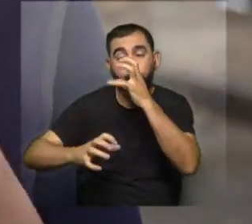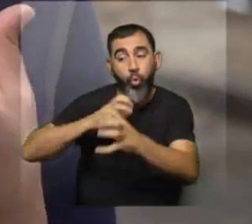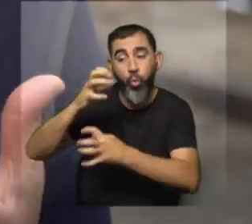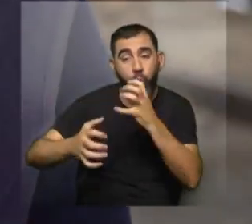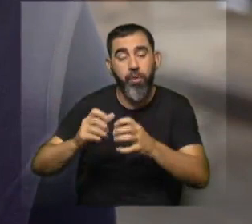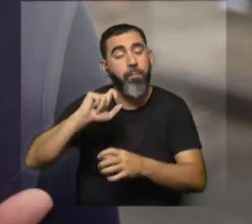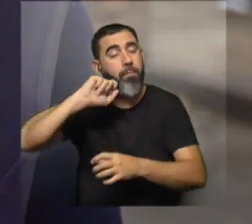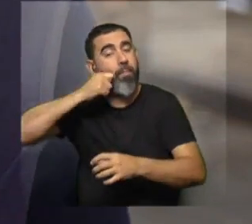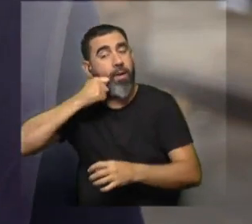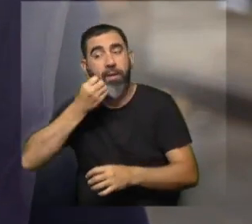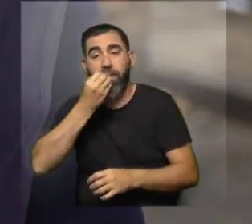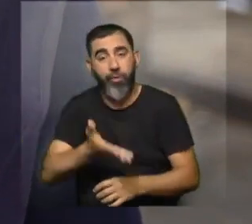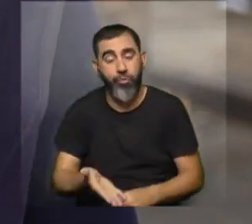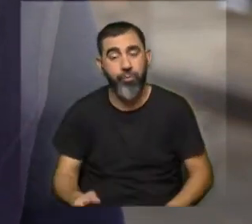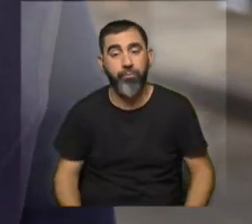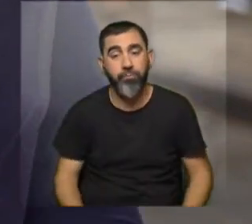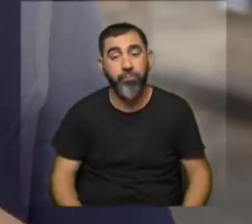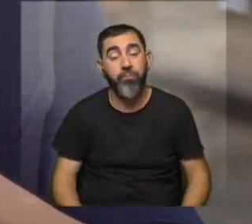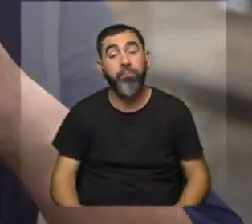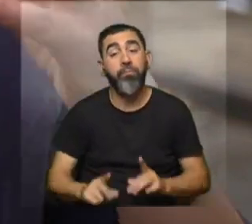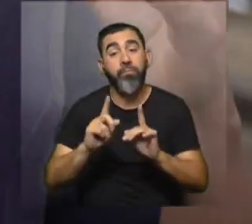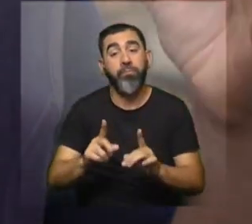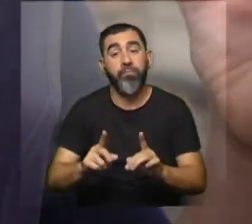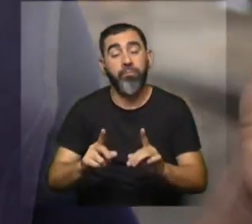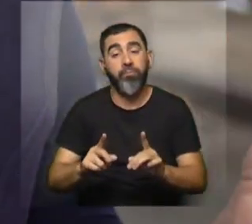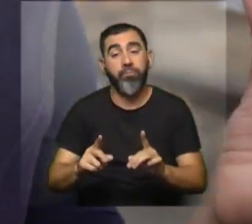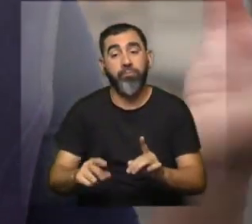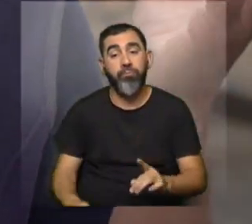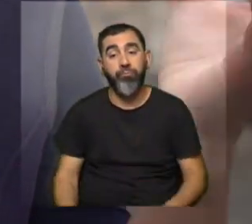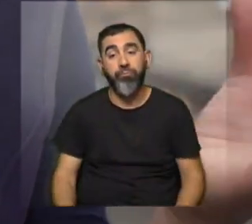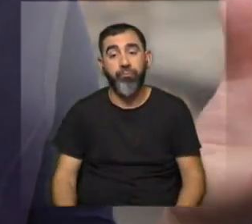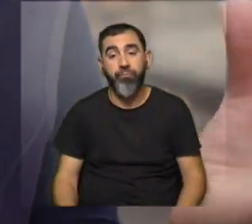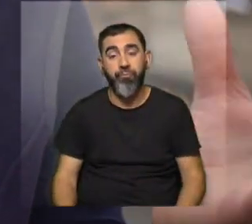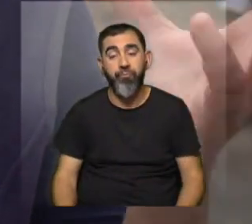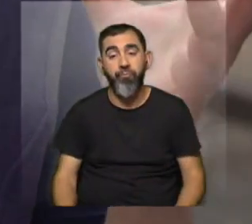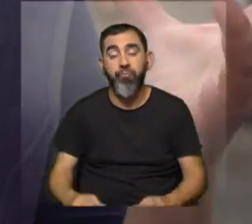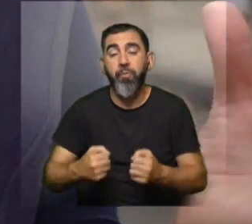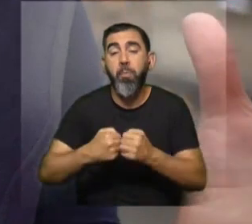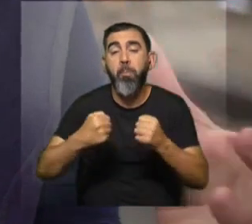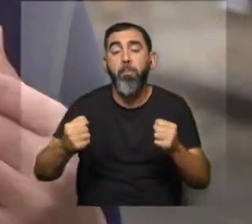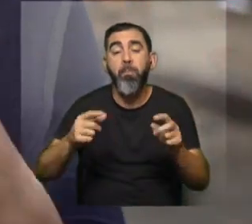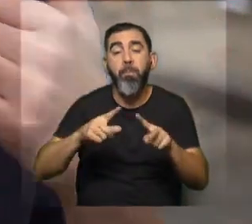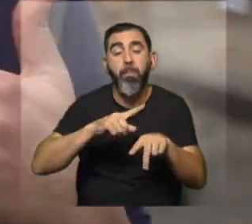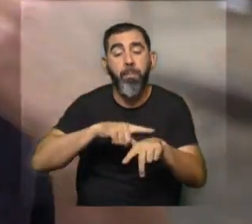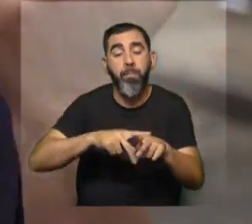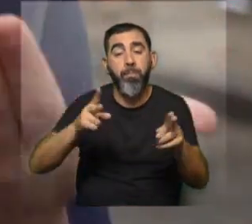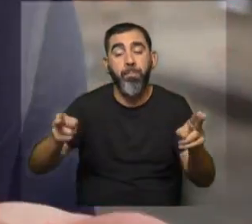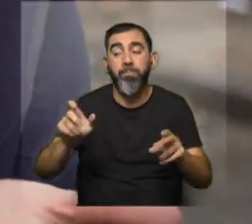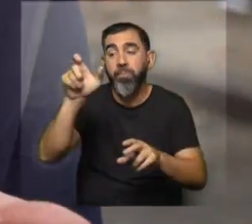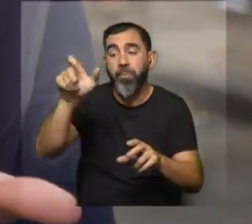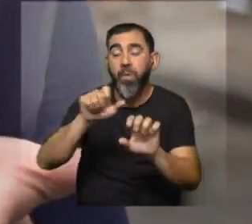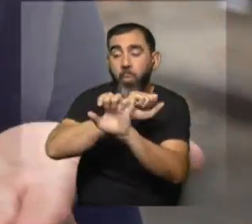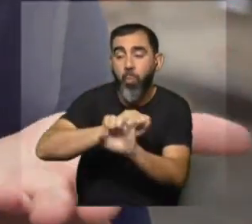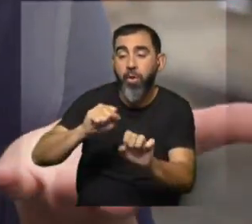más atractivos, también para lograr una disponibilidad más extensa en el tiempo y que el consumidor pueda llegar a